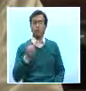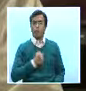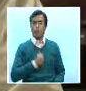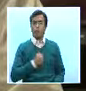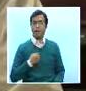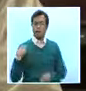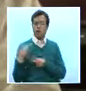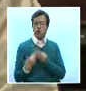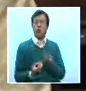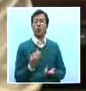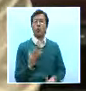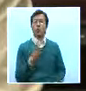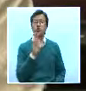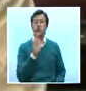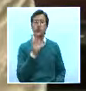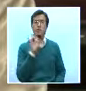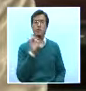grava a partir de los